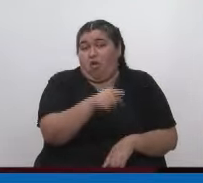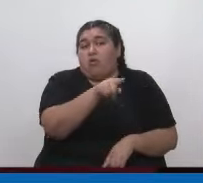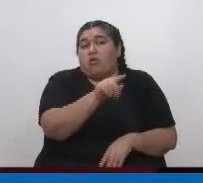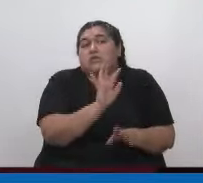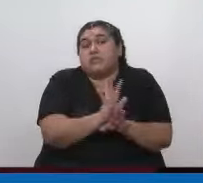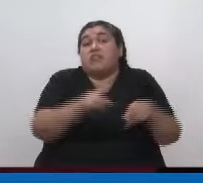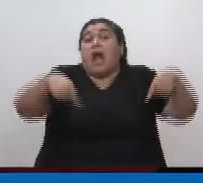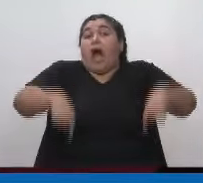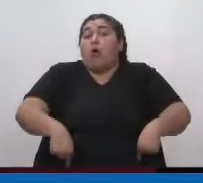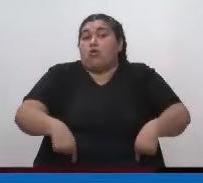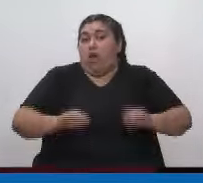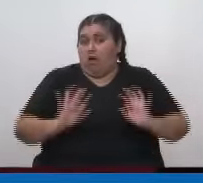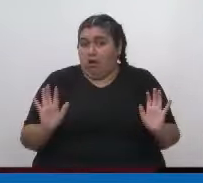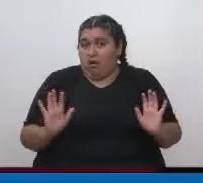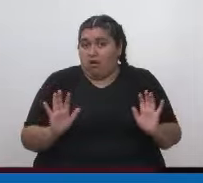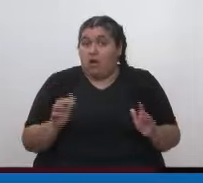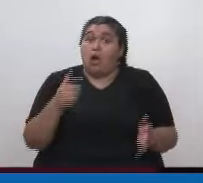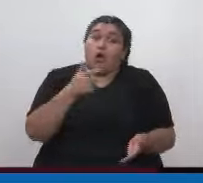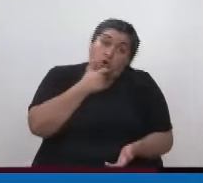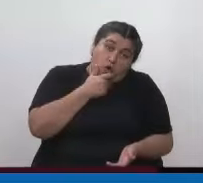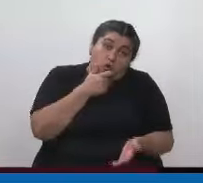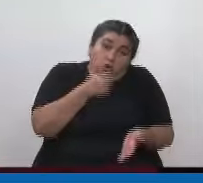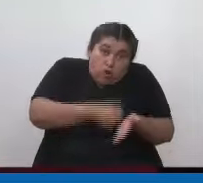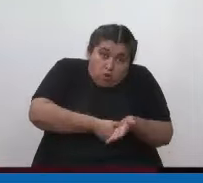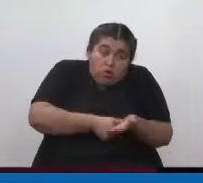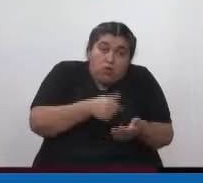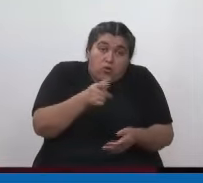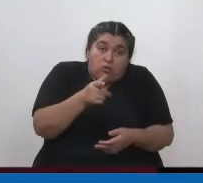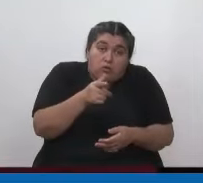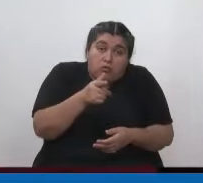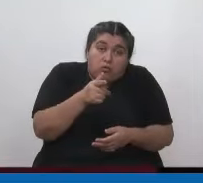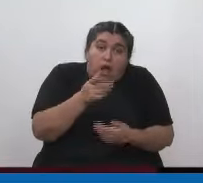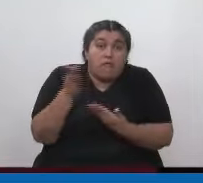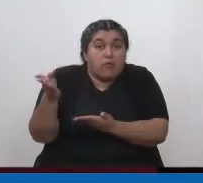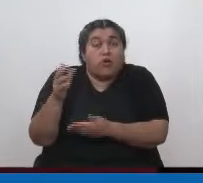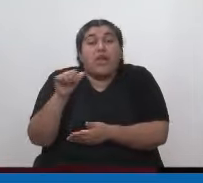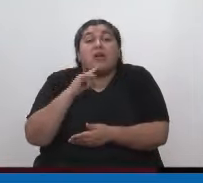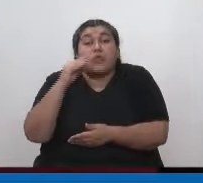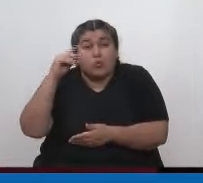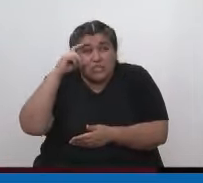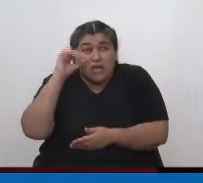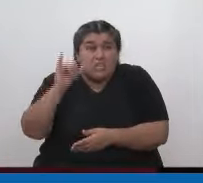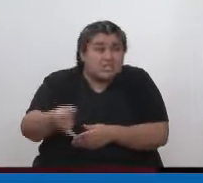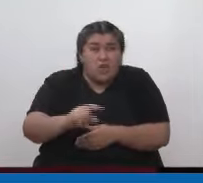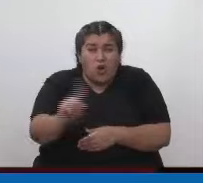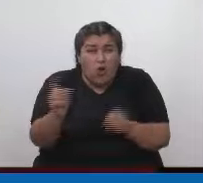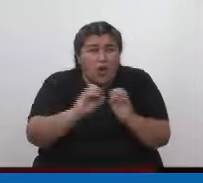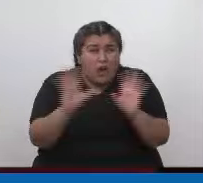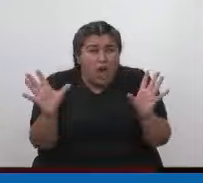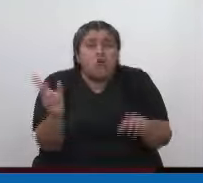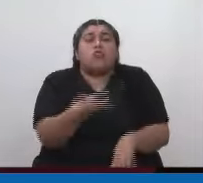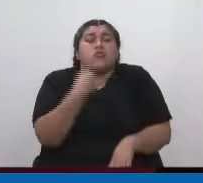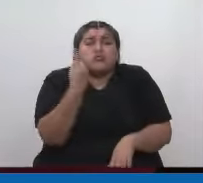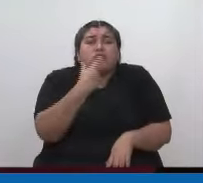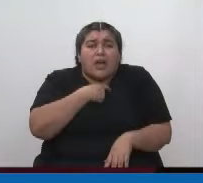el DNU o ahora. O sea, votan en rojo la moción de Atauche. ¿Queda claro el sentido del voto? Bueno, nosotros lo que queremos que